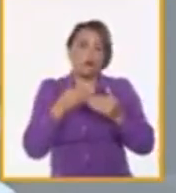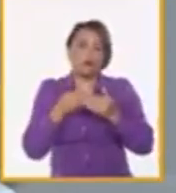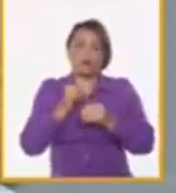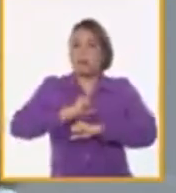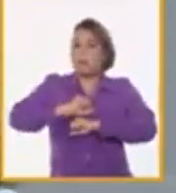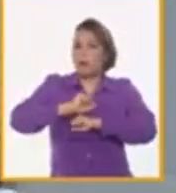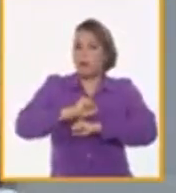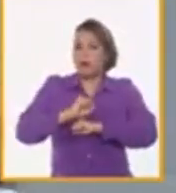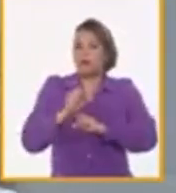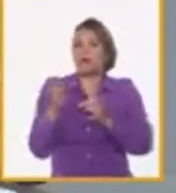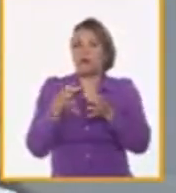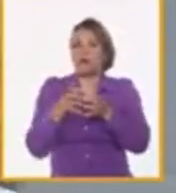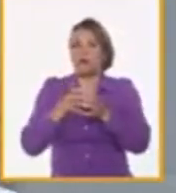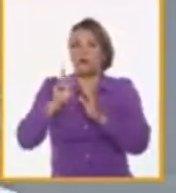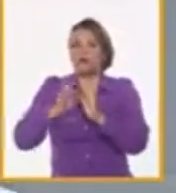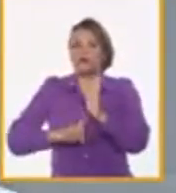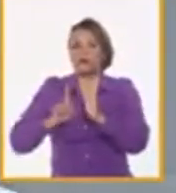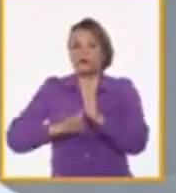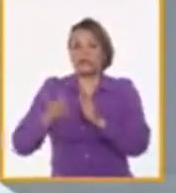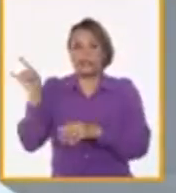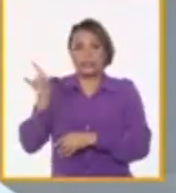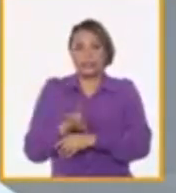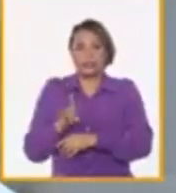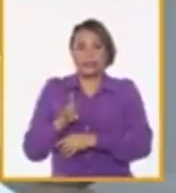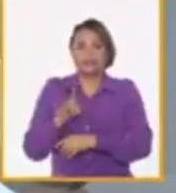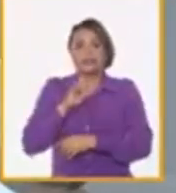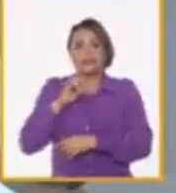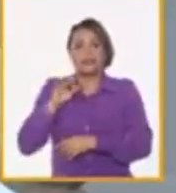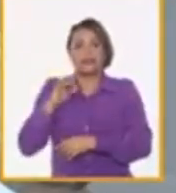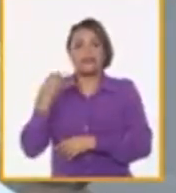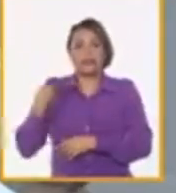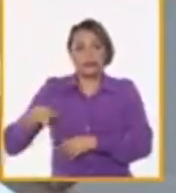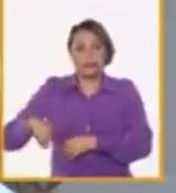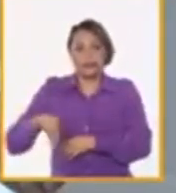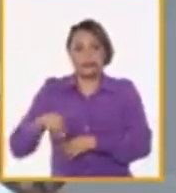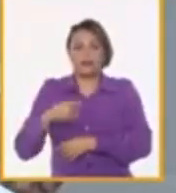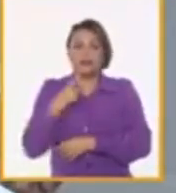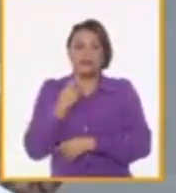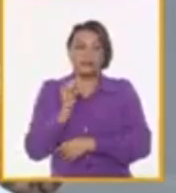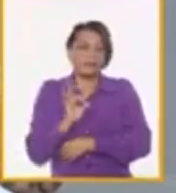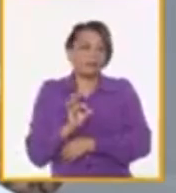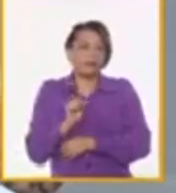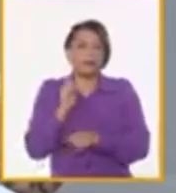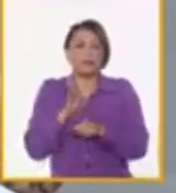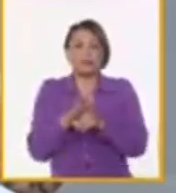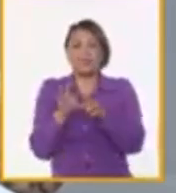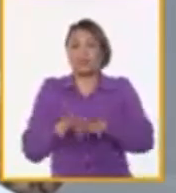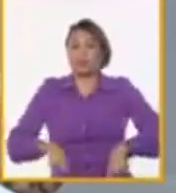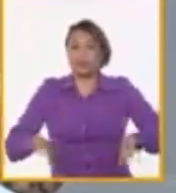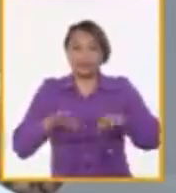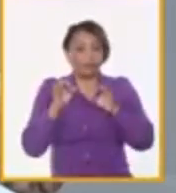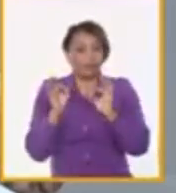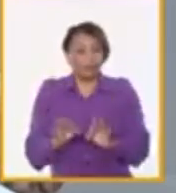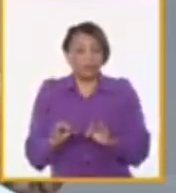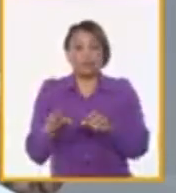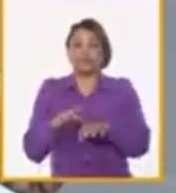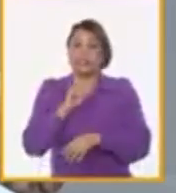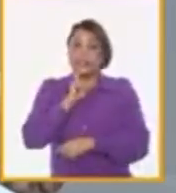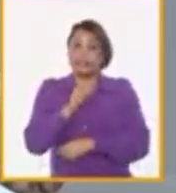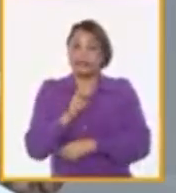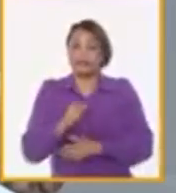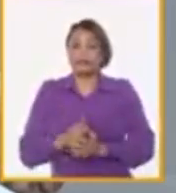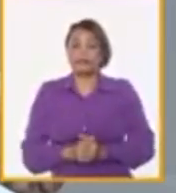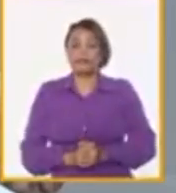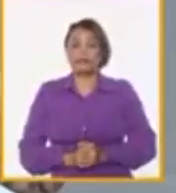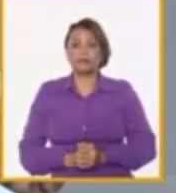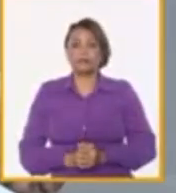bombear con los grupos electrógenos, generar con los grupos electrógenos nuestros. Esto no siempre es posible a partir de las condiciones reales que tenemos en el país.